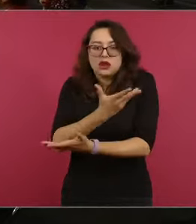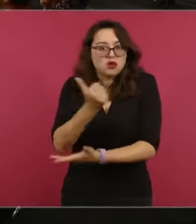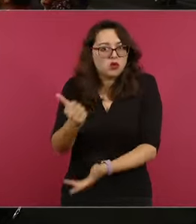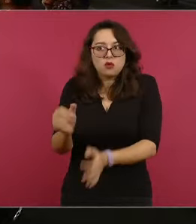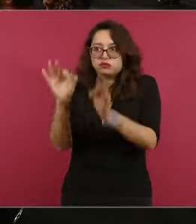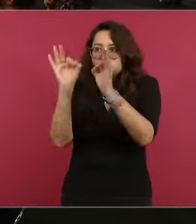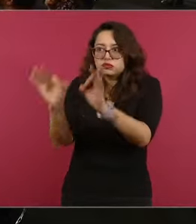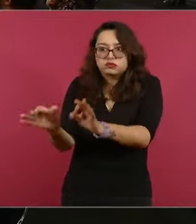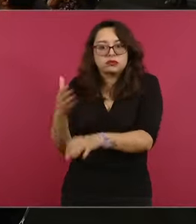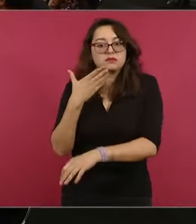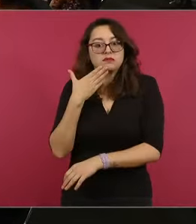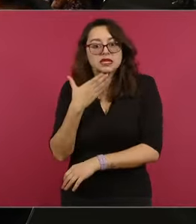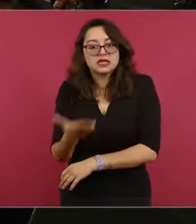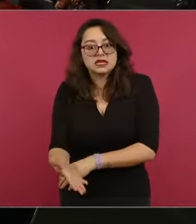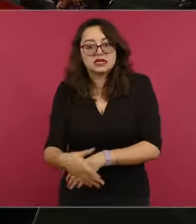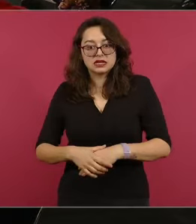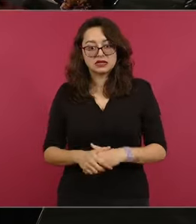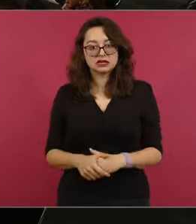Y